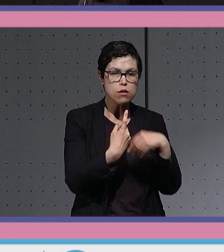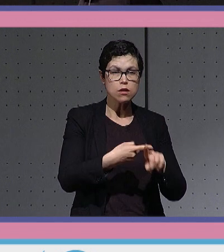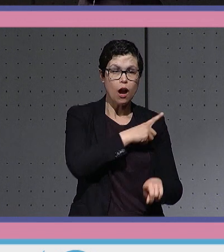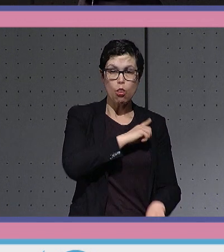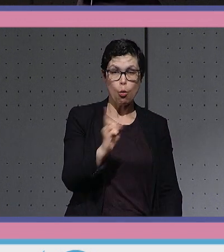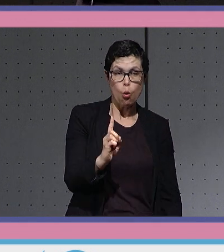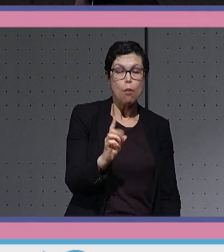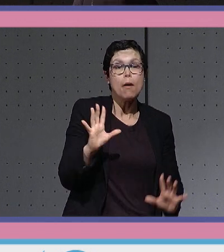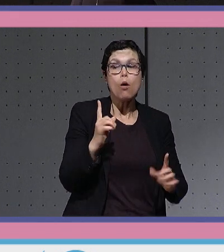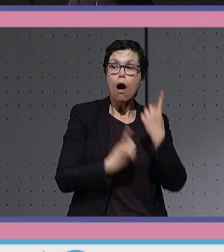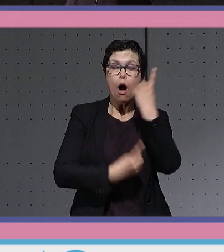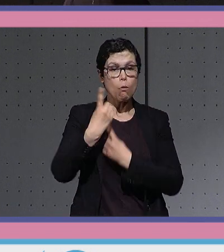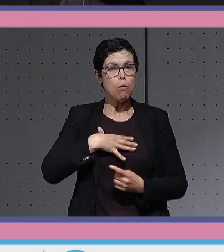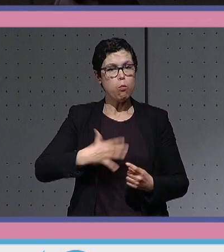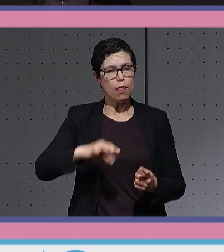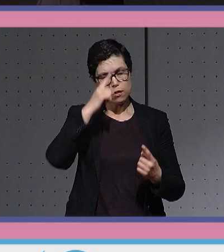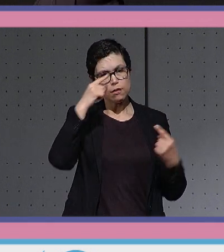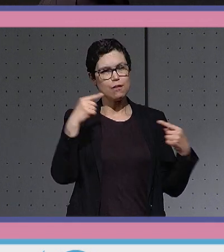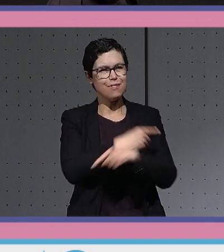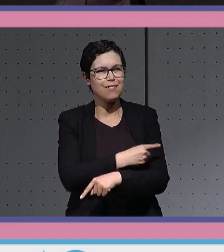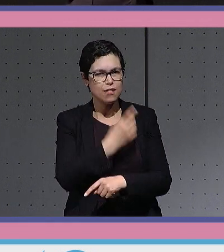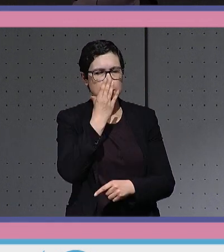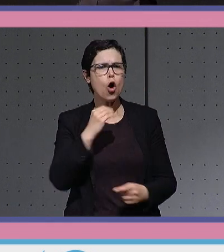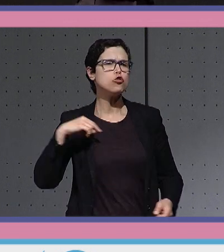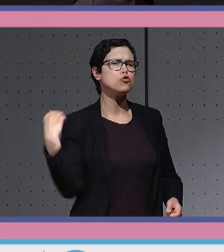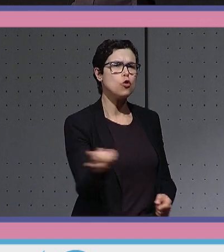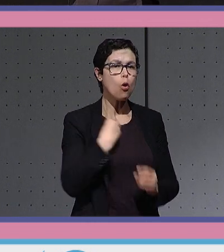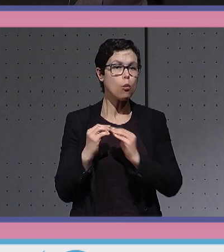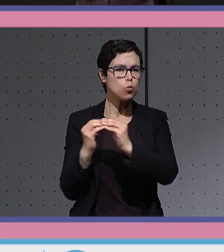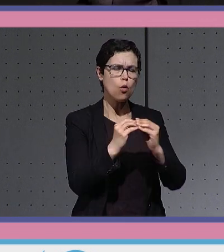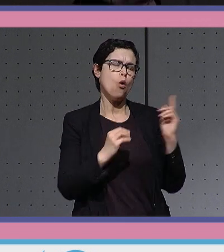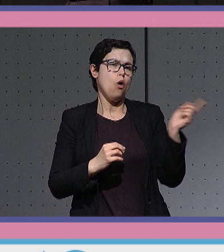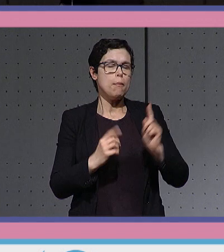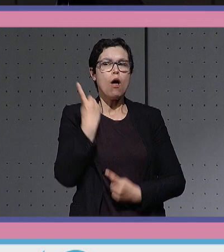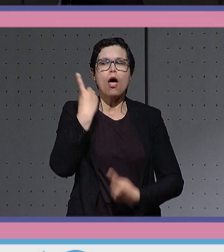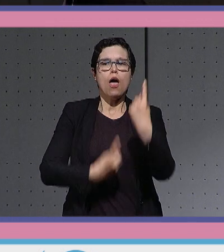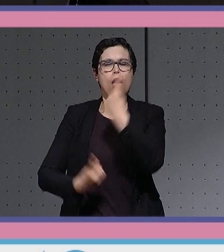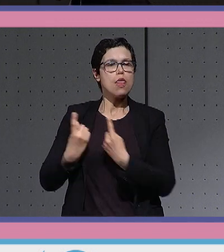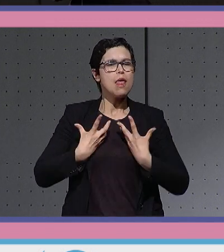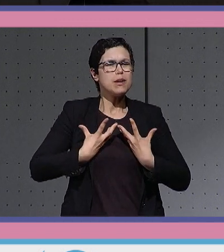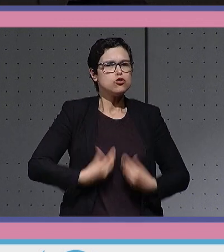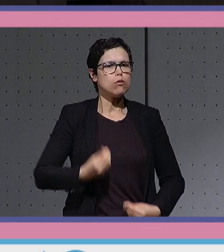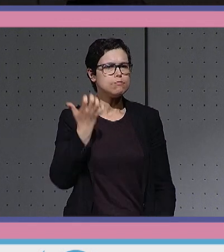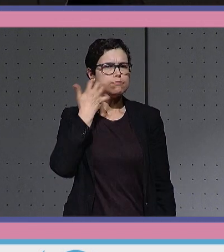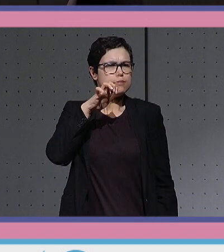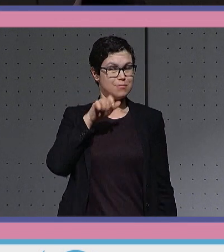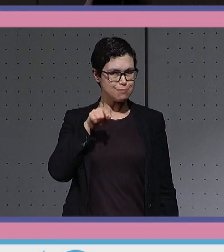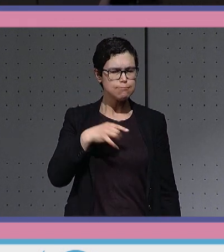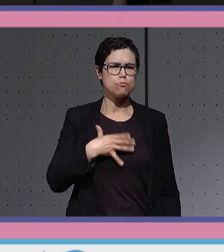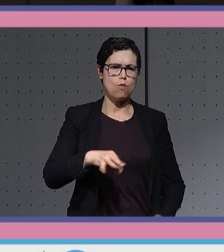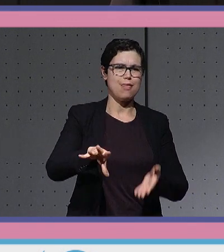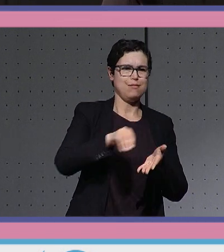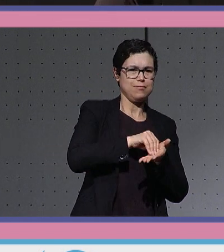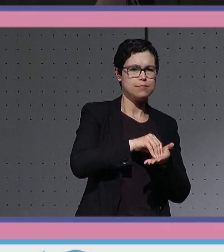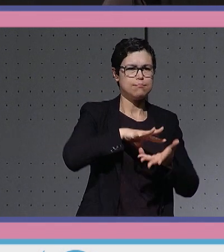pero a algunas personas les pasa. No significa que les pase a todos, pero puede ocurrir. Podemos tener más depresiones atípicas y eso es importante tenerlo en cuenta.